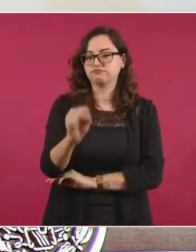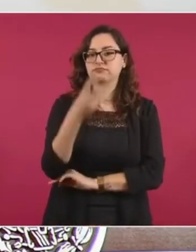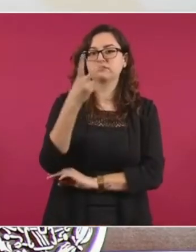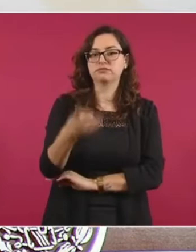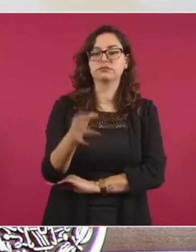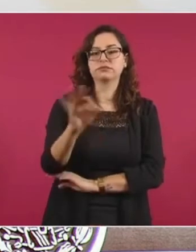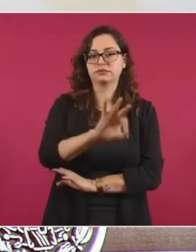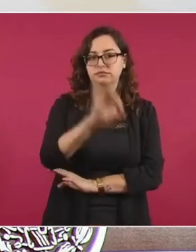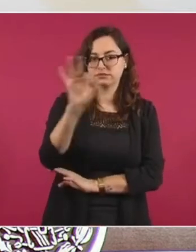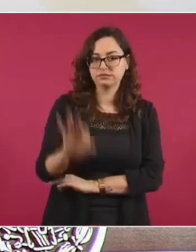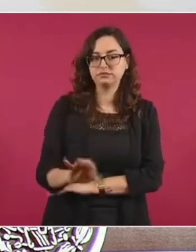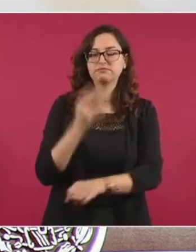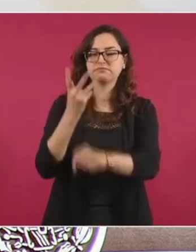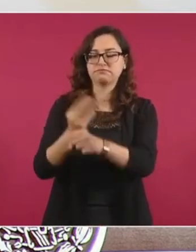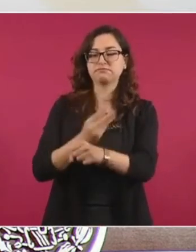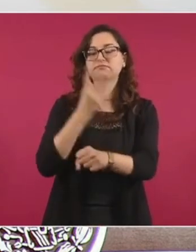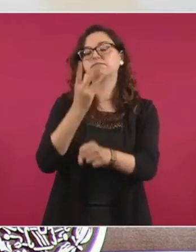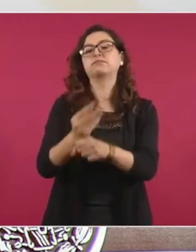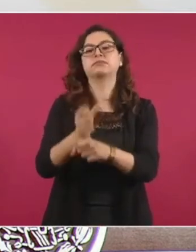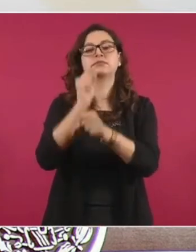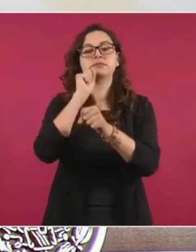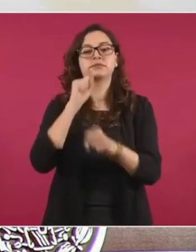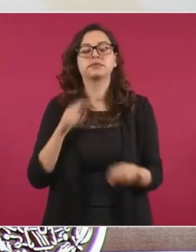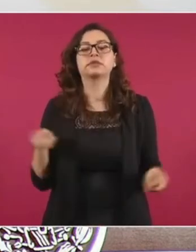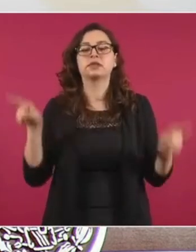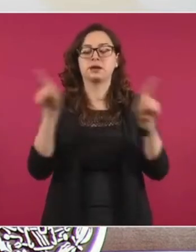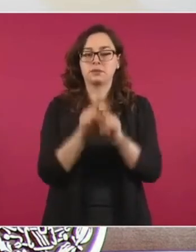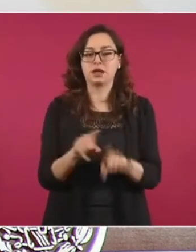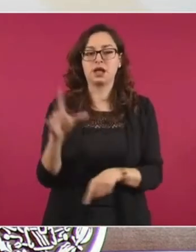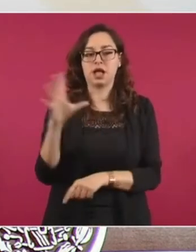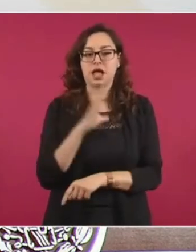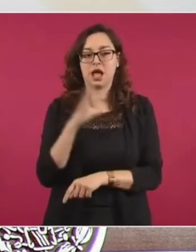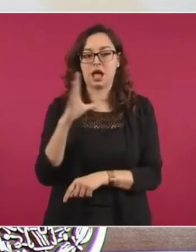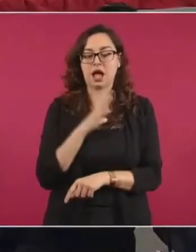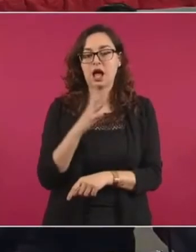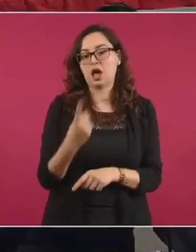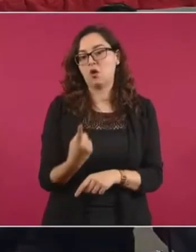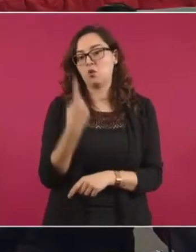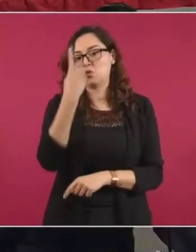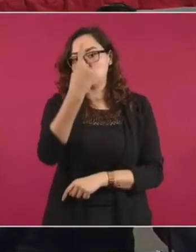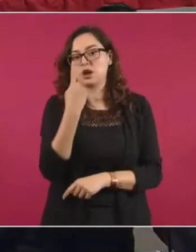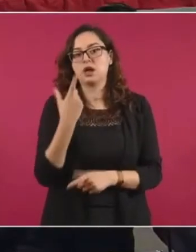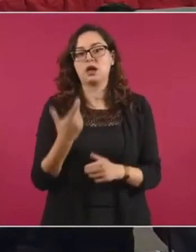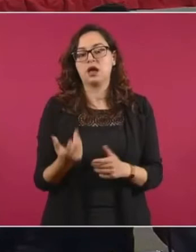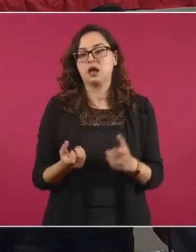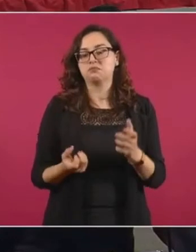62%, así como la plataforma de emergencia que está por iniciar.